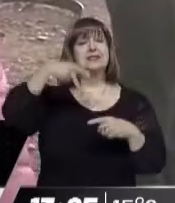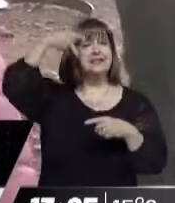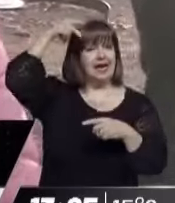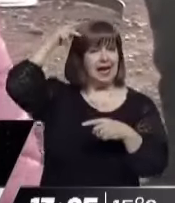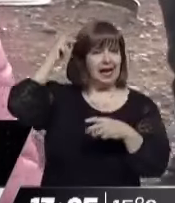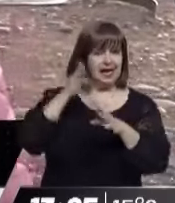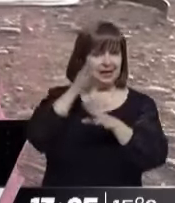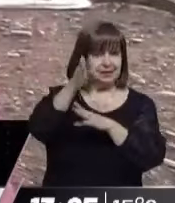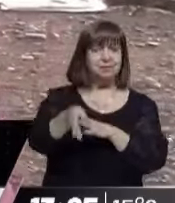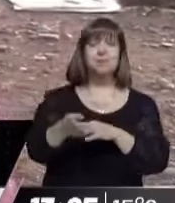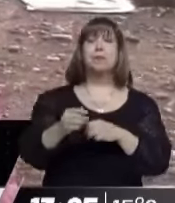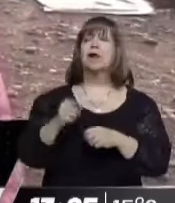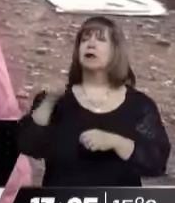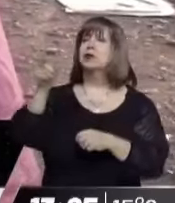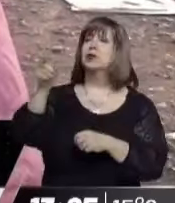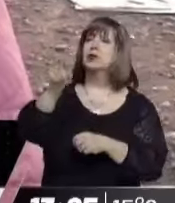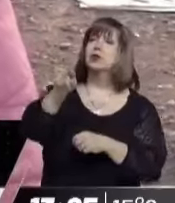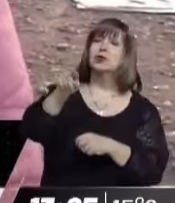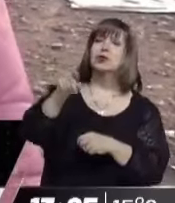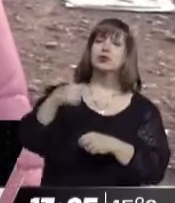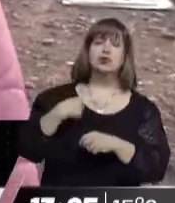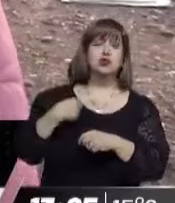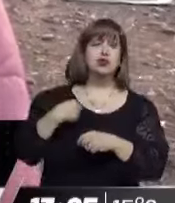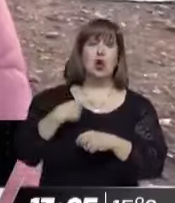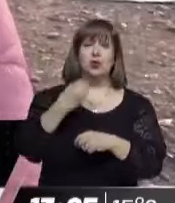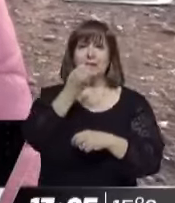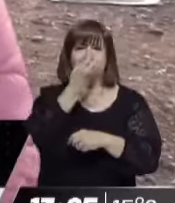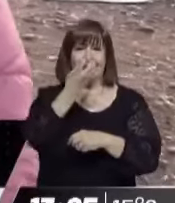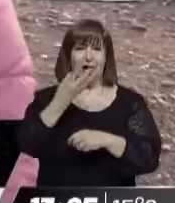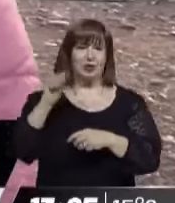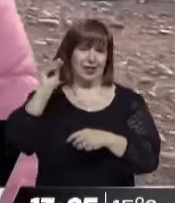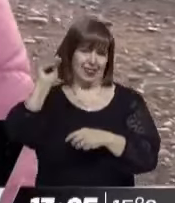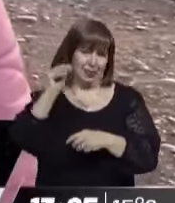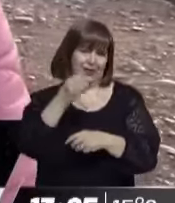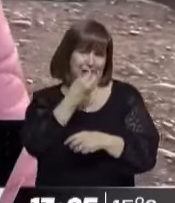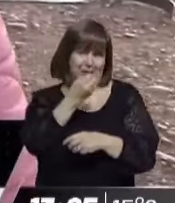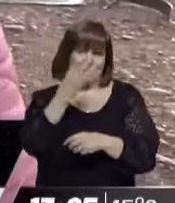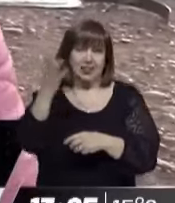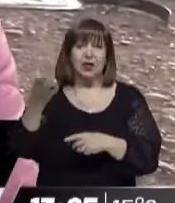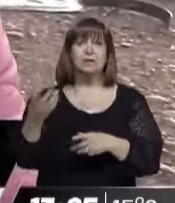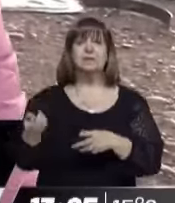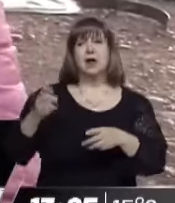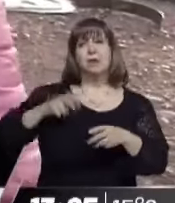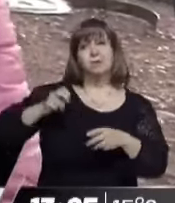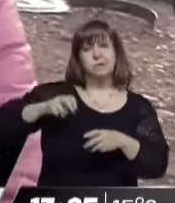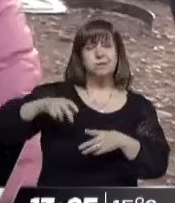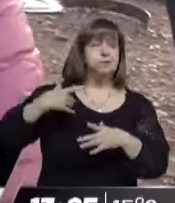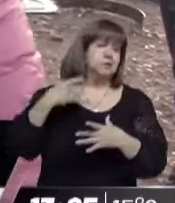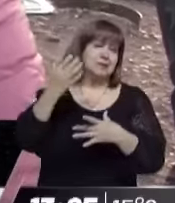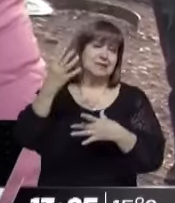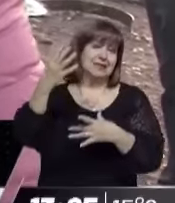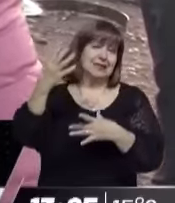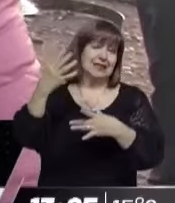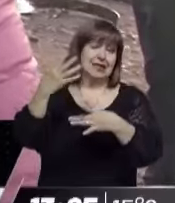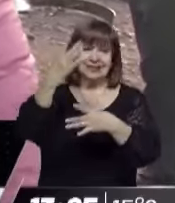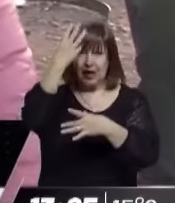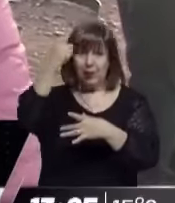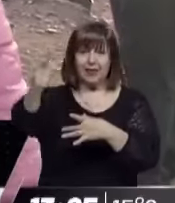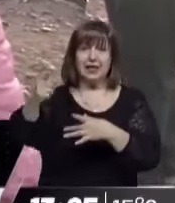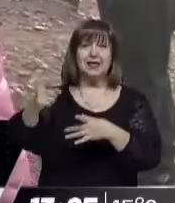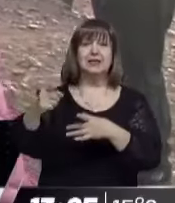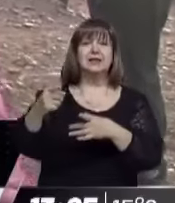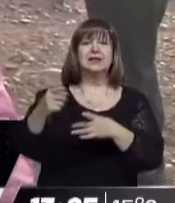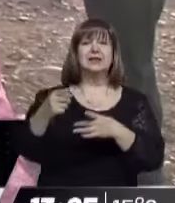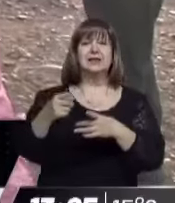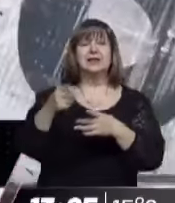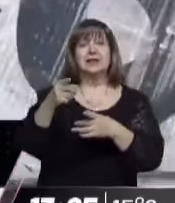alza en San Martín porque somos de Santa Rosa, pero al venir tanta gente no entramos. Y nos venimos hasta San Martín y de ahí le hacemos seña al chofer y el